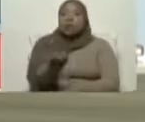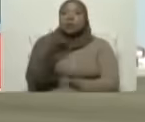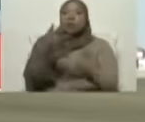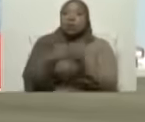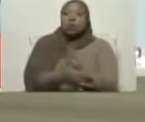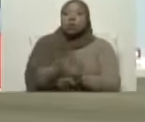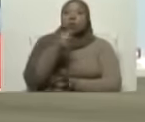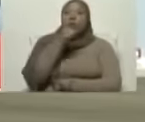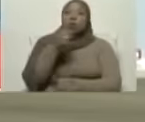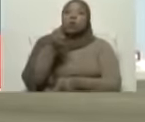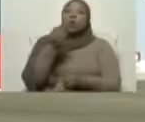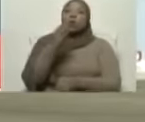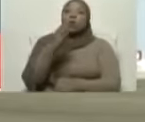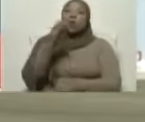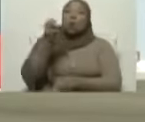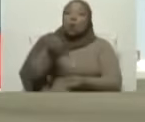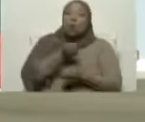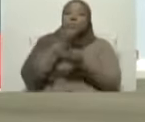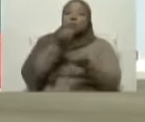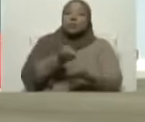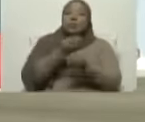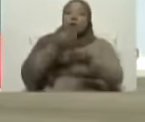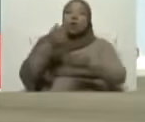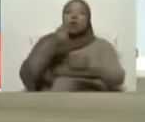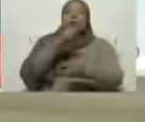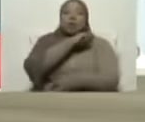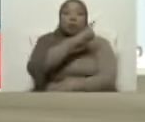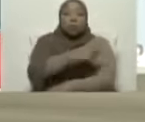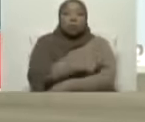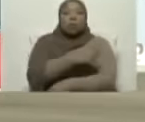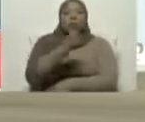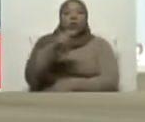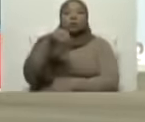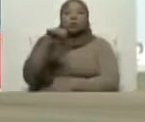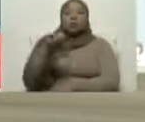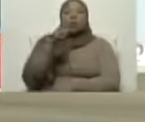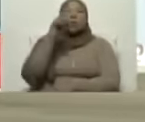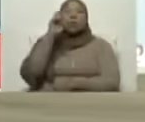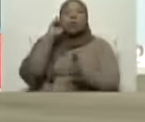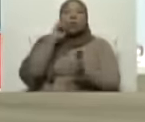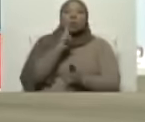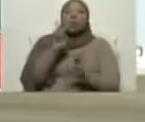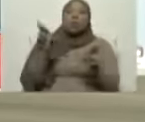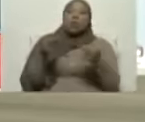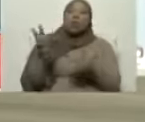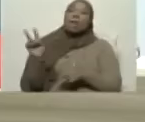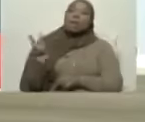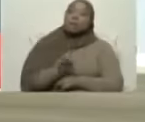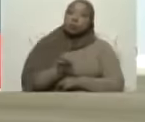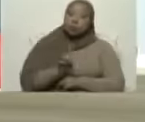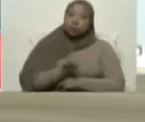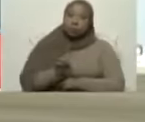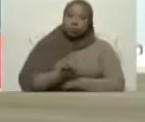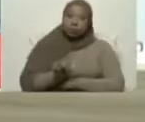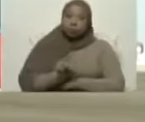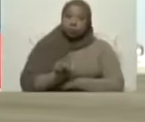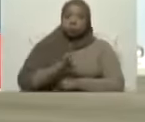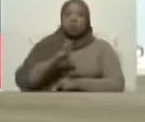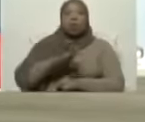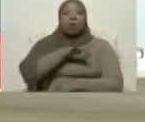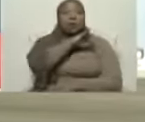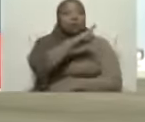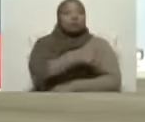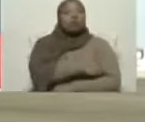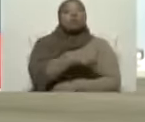del Consejo Nacional Electoral. República Bolivariana de Venezuela, Poder